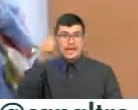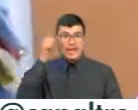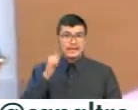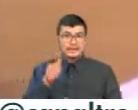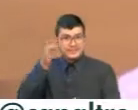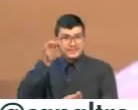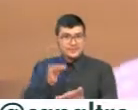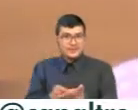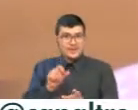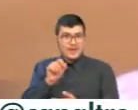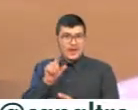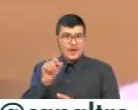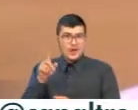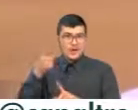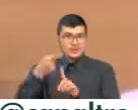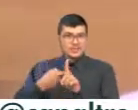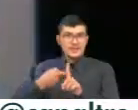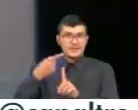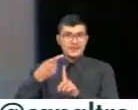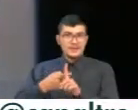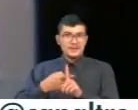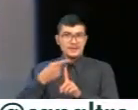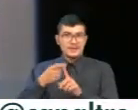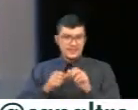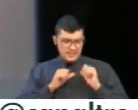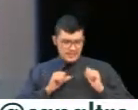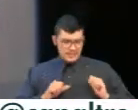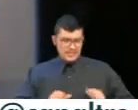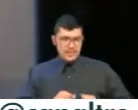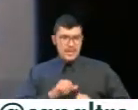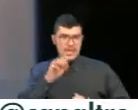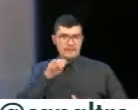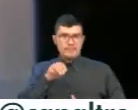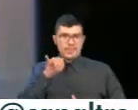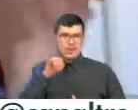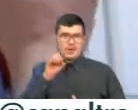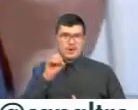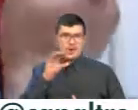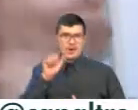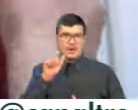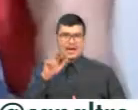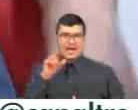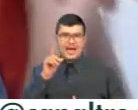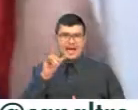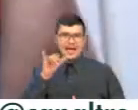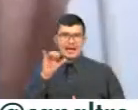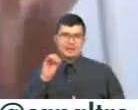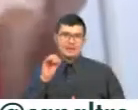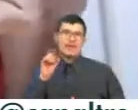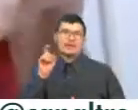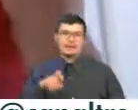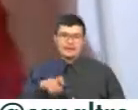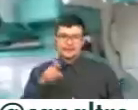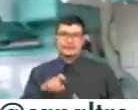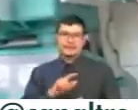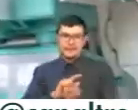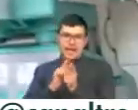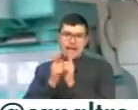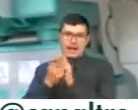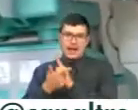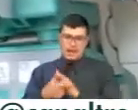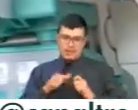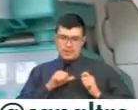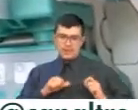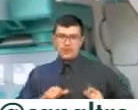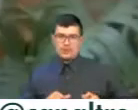meses. La bebé tiene una miocardiopatía que a juicio de los médicos hace necesario un trasplante de